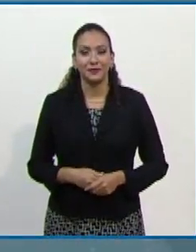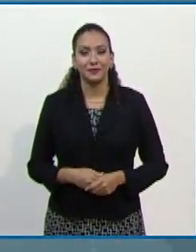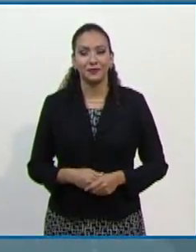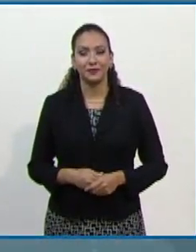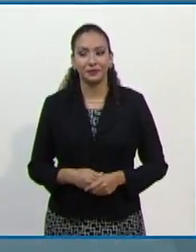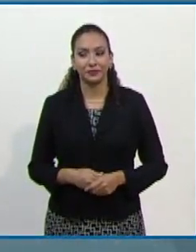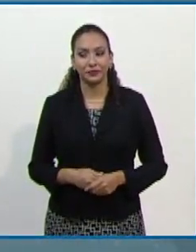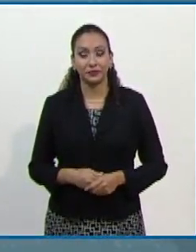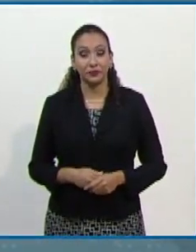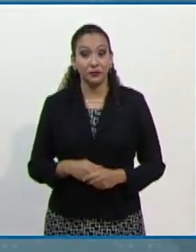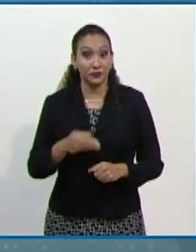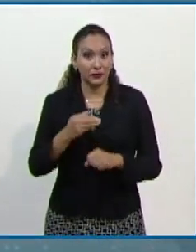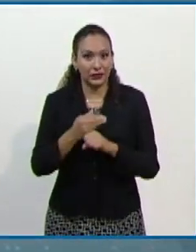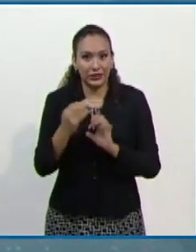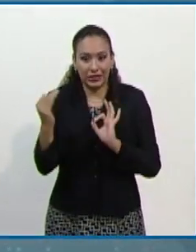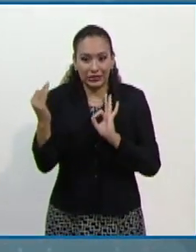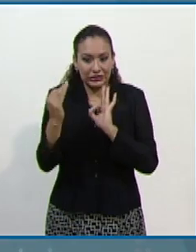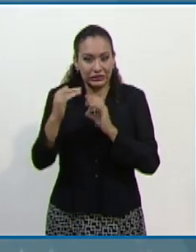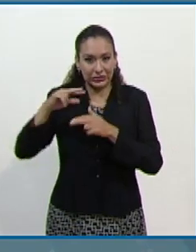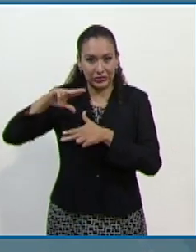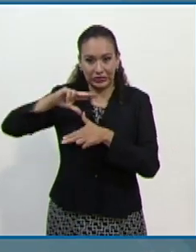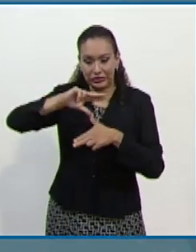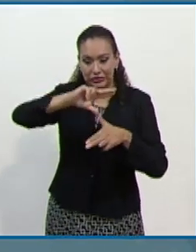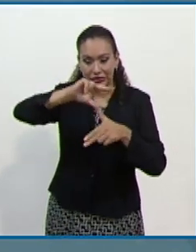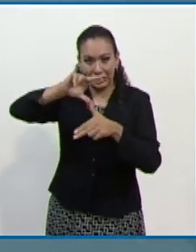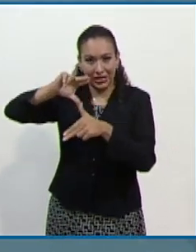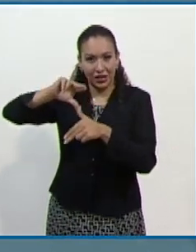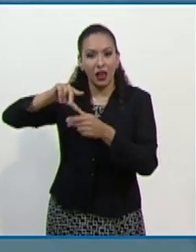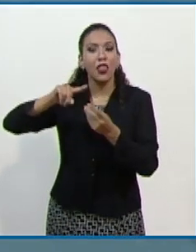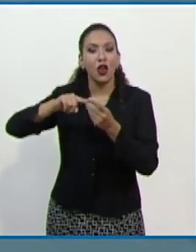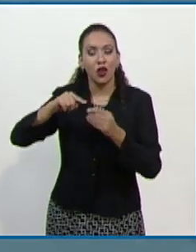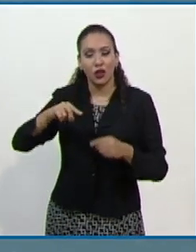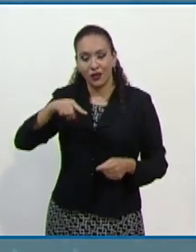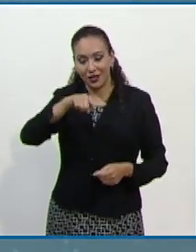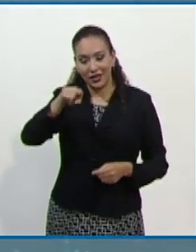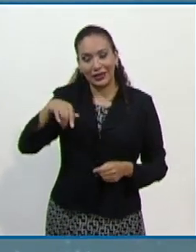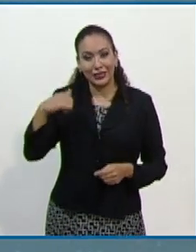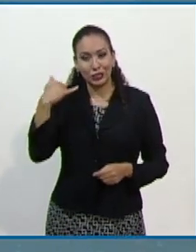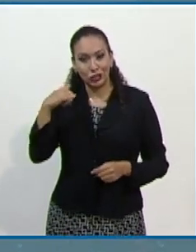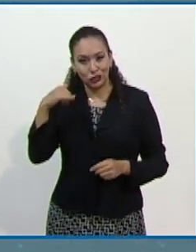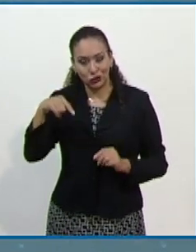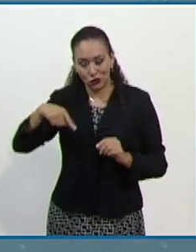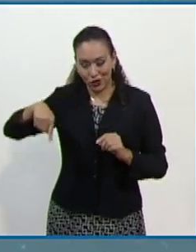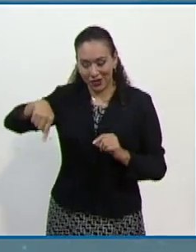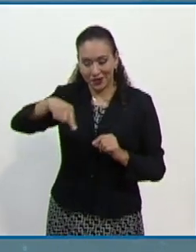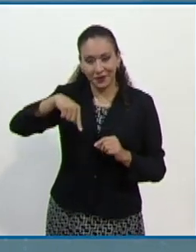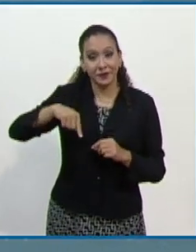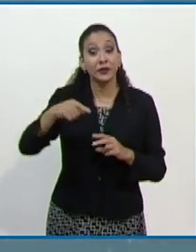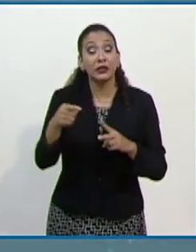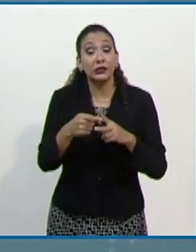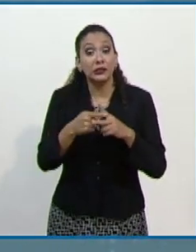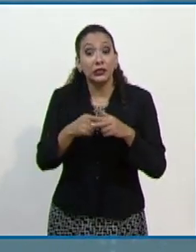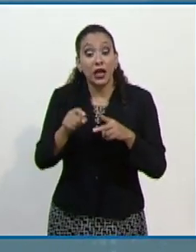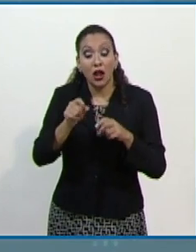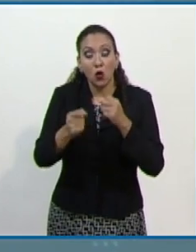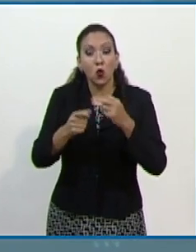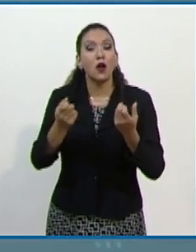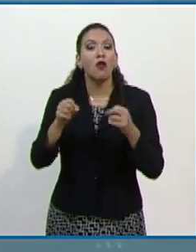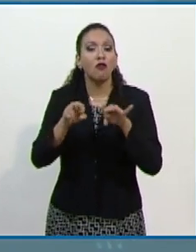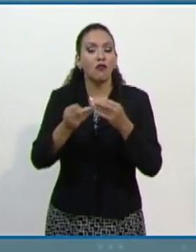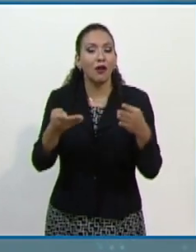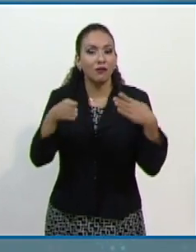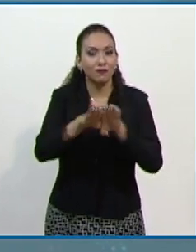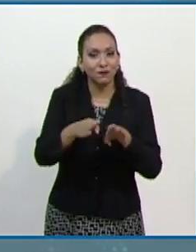Ante la proximidad del huracán Beryl a la península de Yucatán, se suspenden las actividades en los órganos jurisdiccionales y